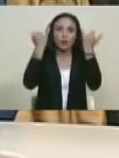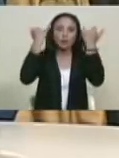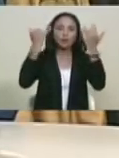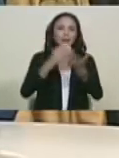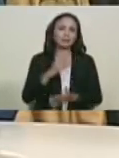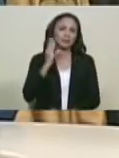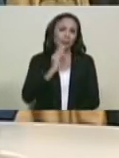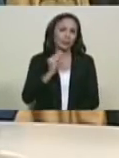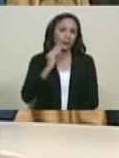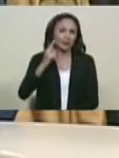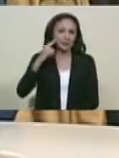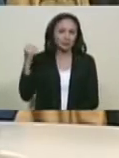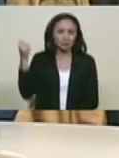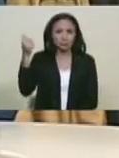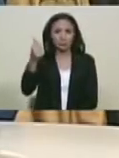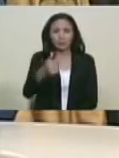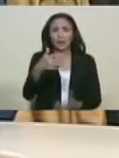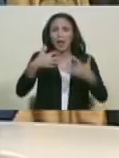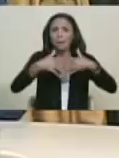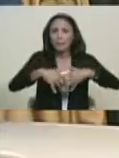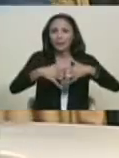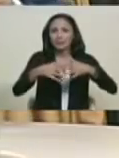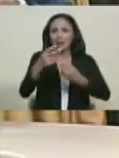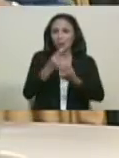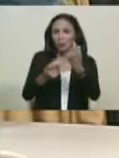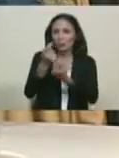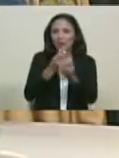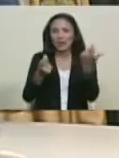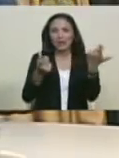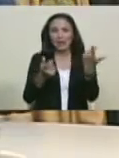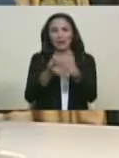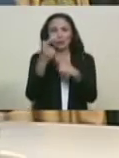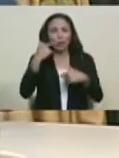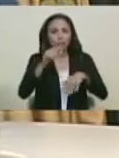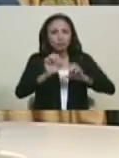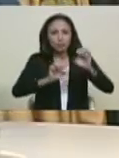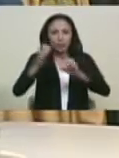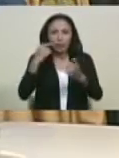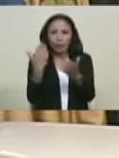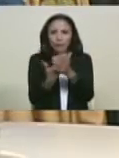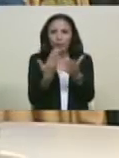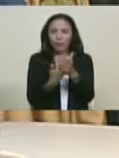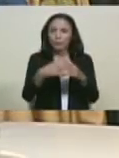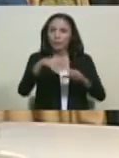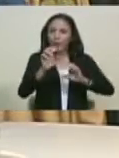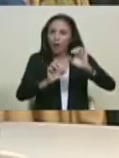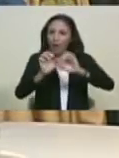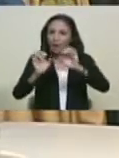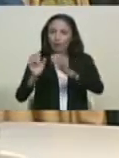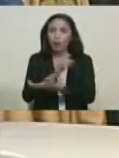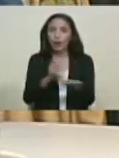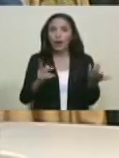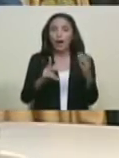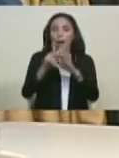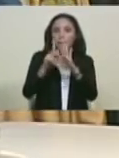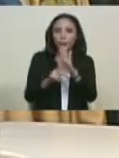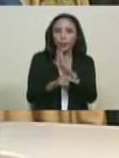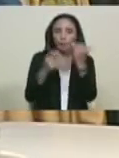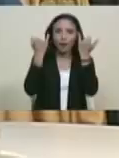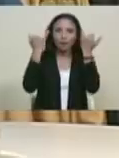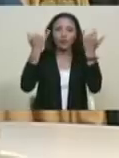financieros y han permitido contrastar contrastar el programa de recuperación